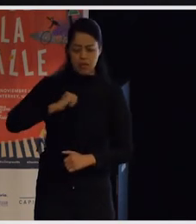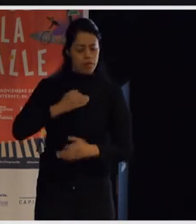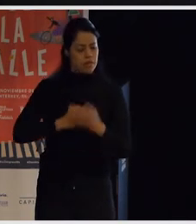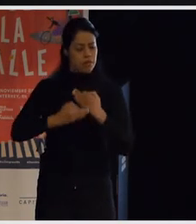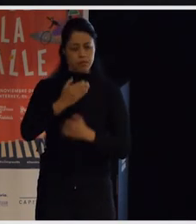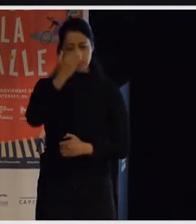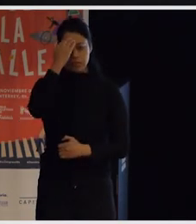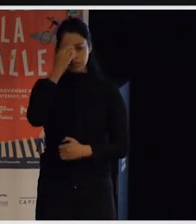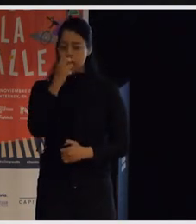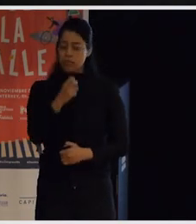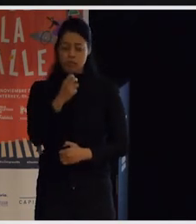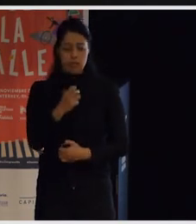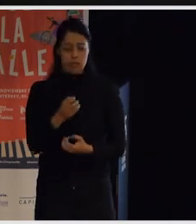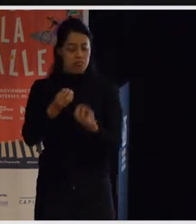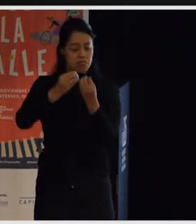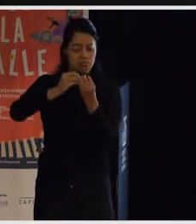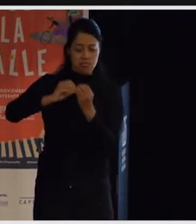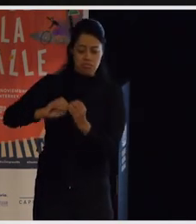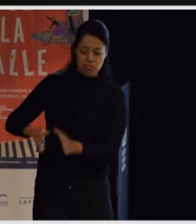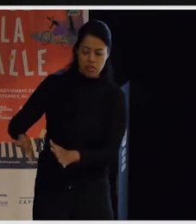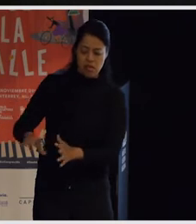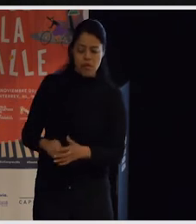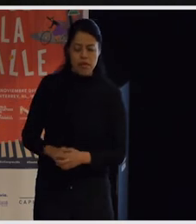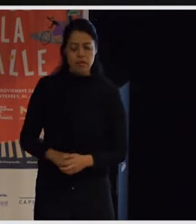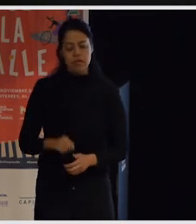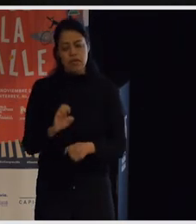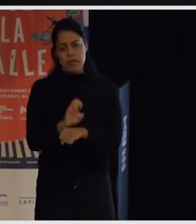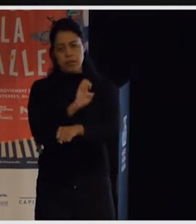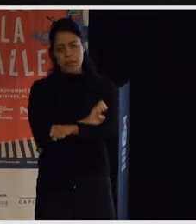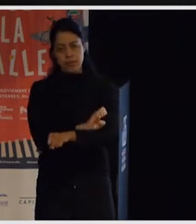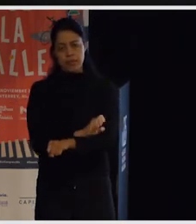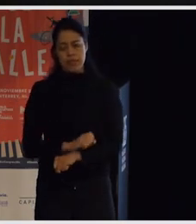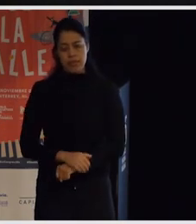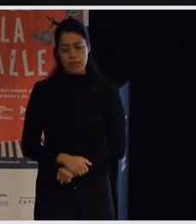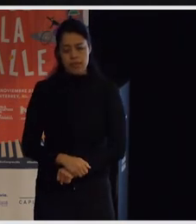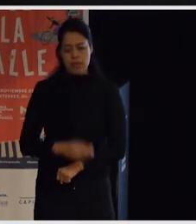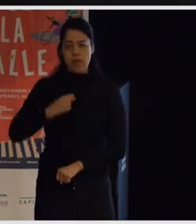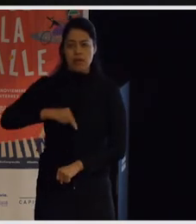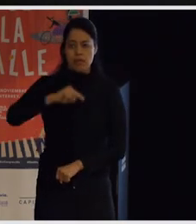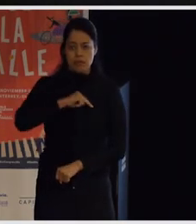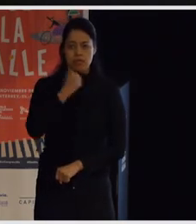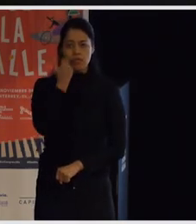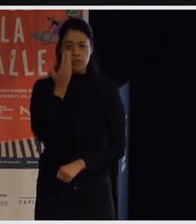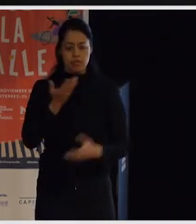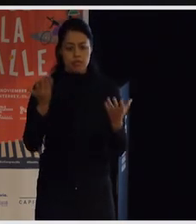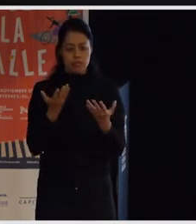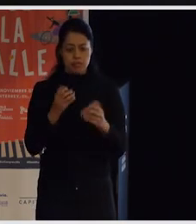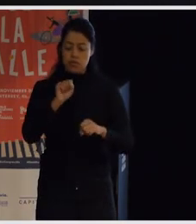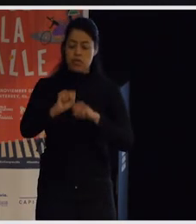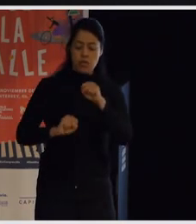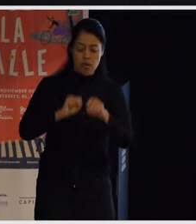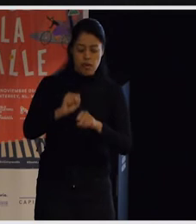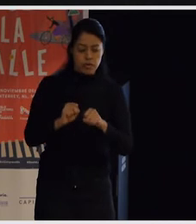todo eso se perdió se empezó a perder no entonces lo que nosotros quisimos hacer con la bici